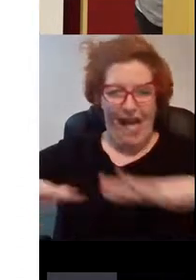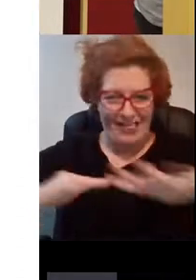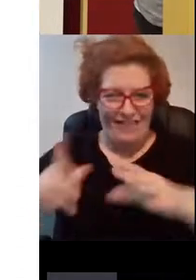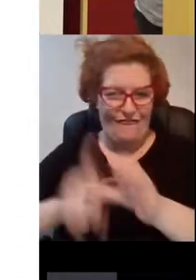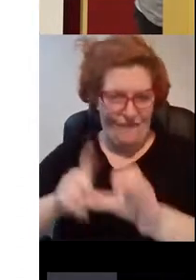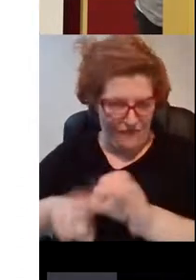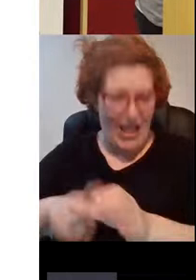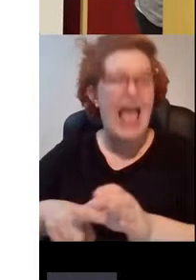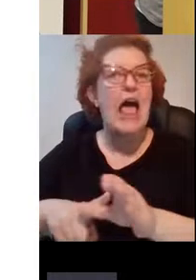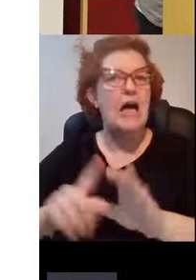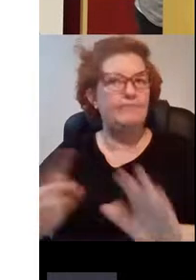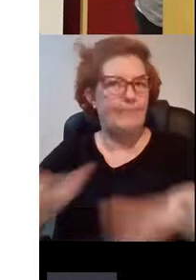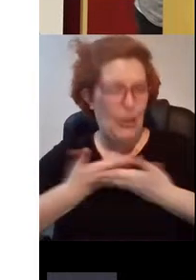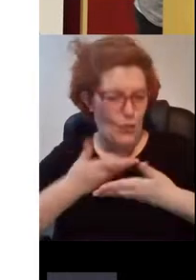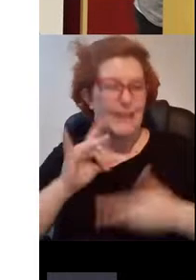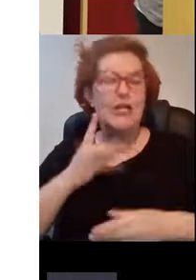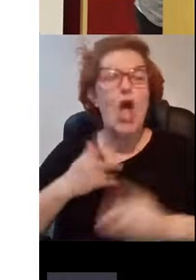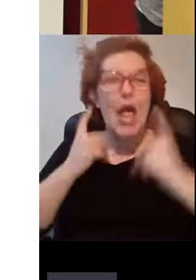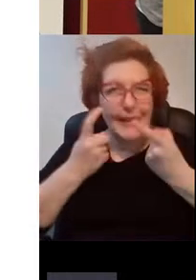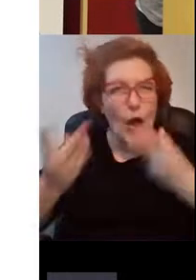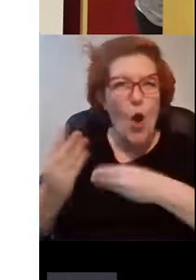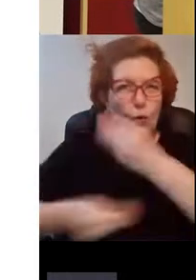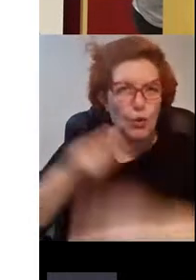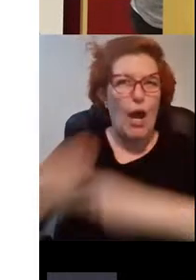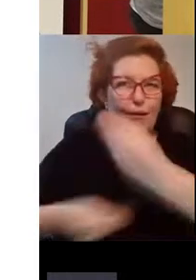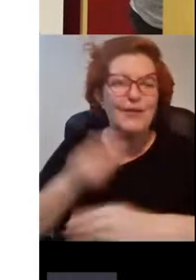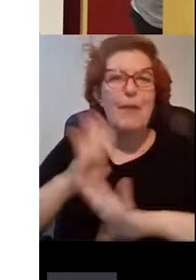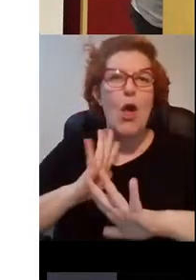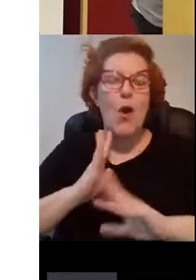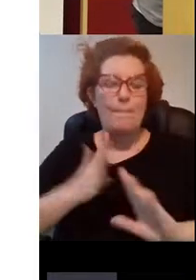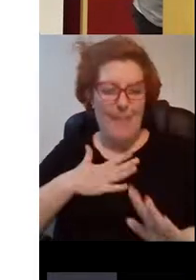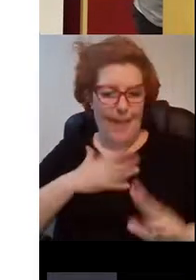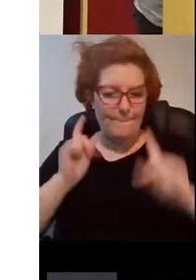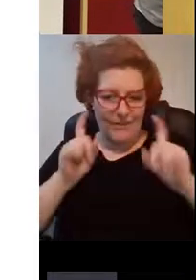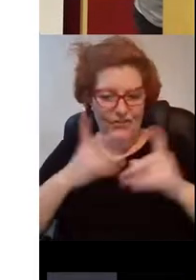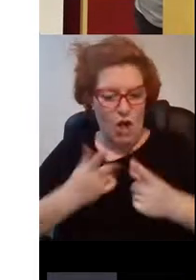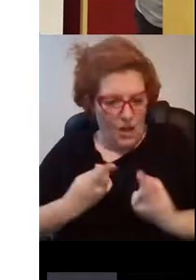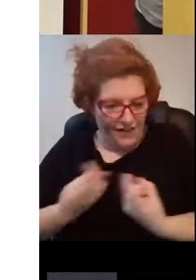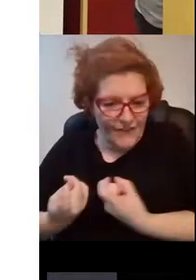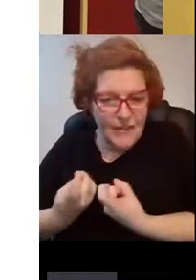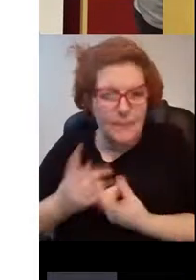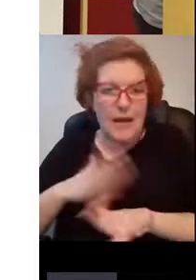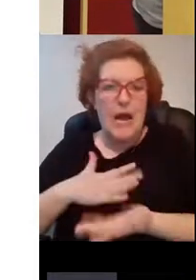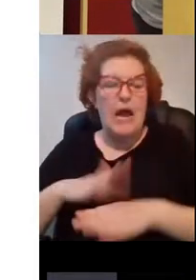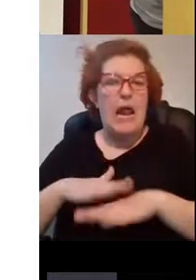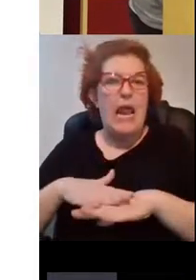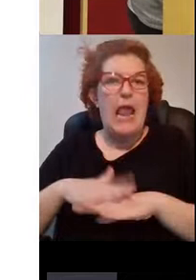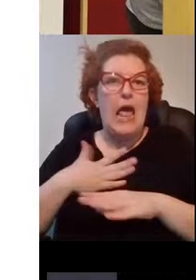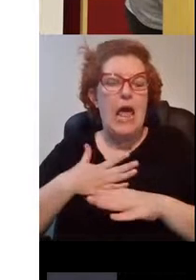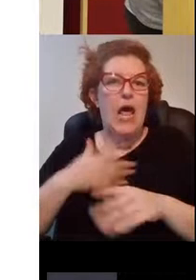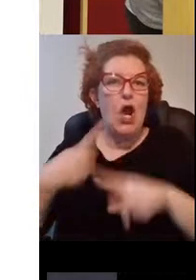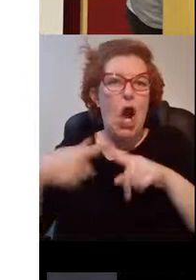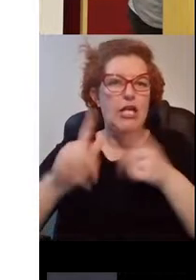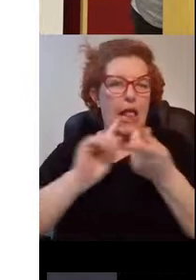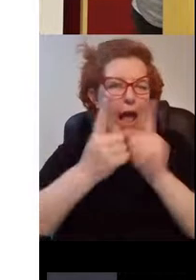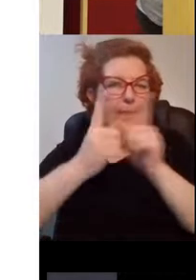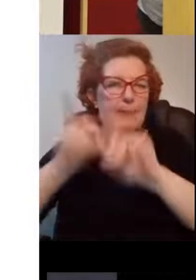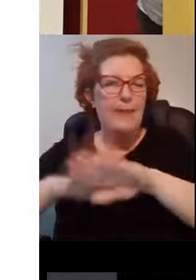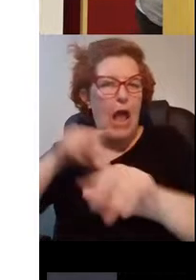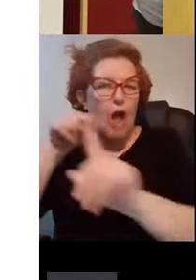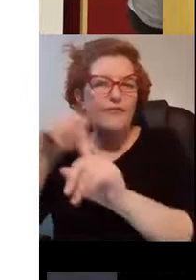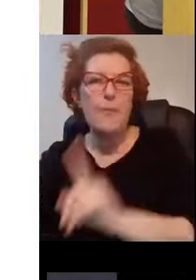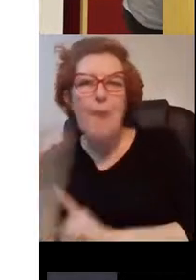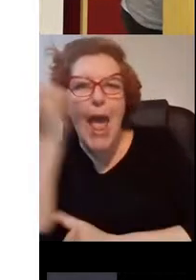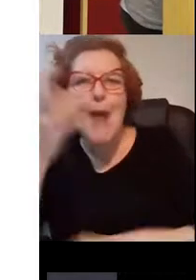intento siempre incorporarlas, pero esa necesidad del profesor de cambiar las cosas para mejorar, pensando en el